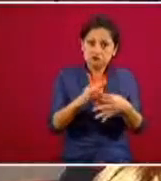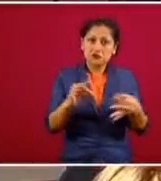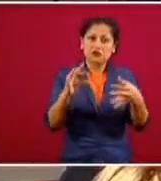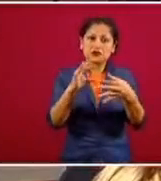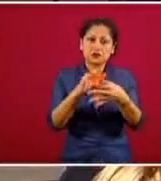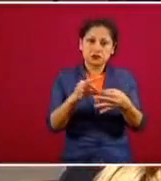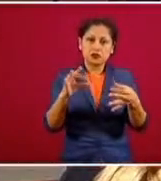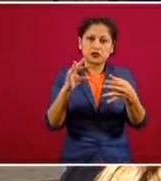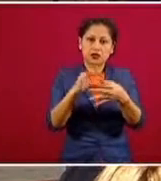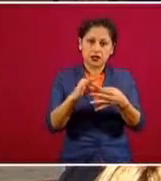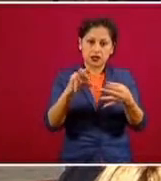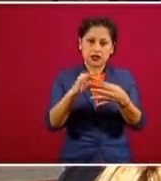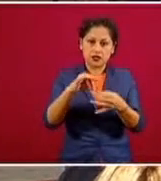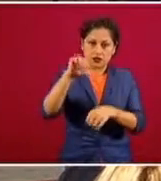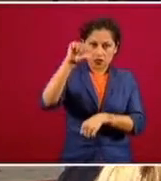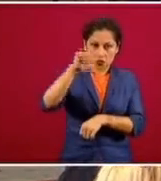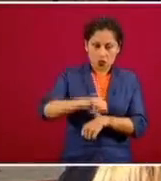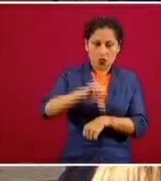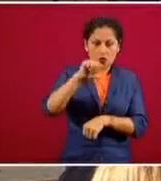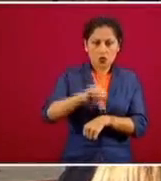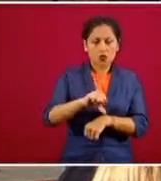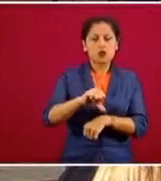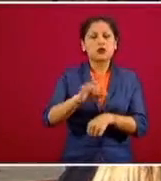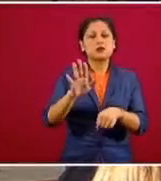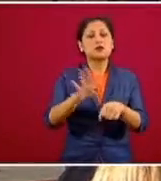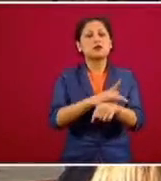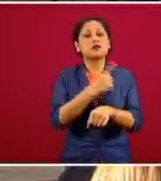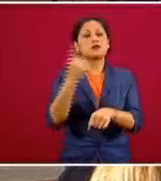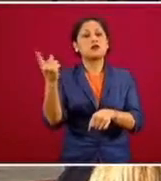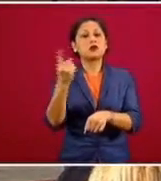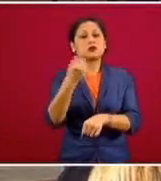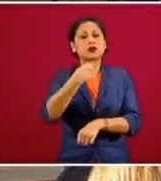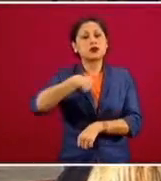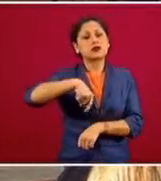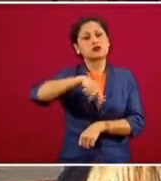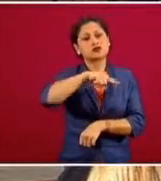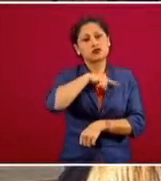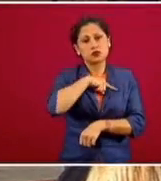pidiendo el apoyo de toda la población,